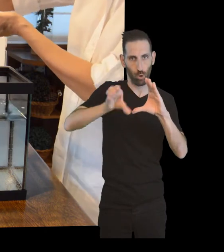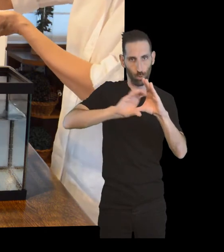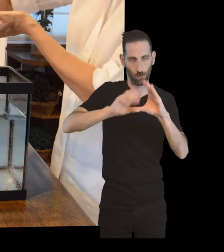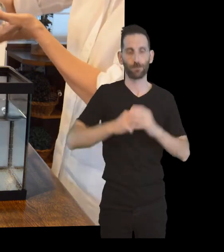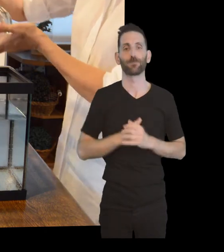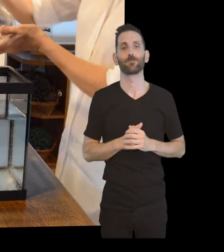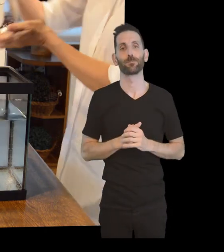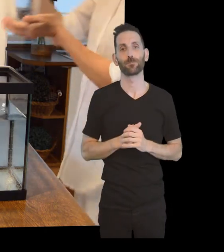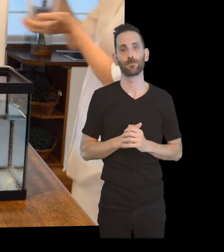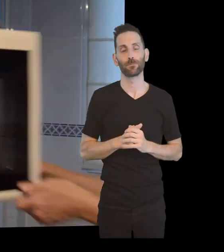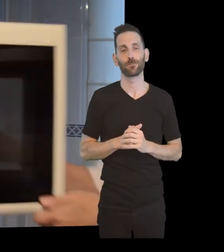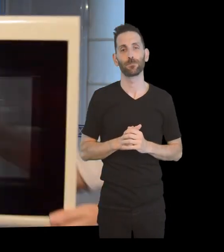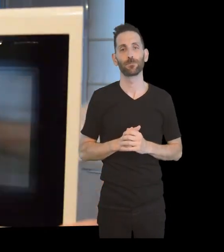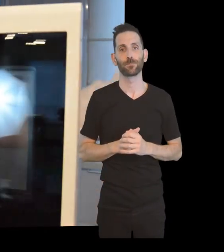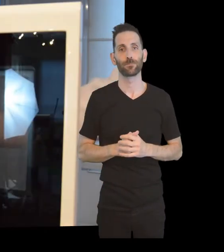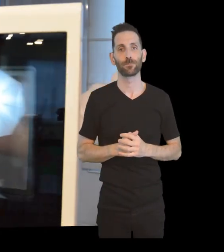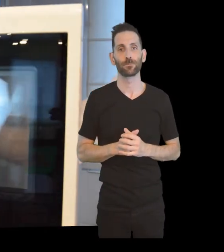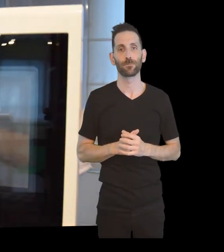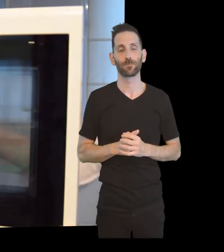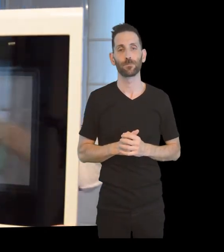terrestre.